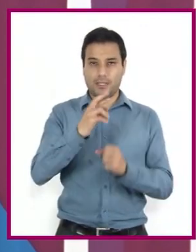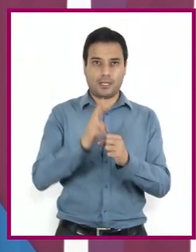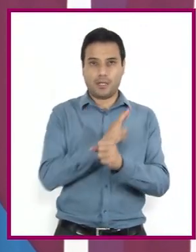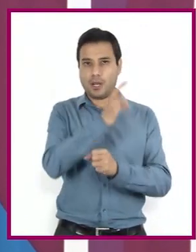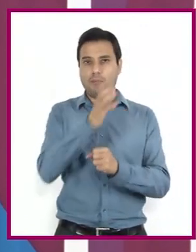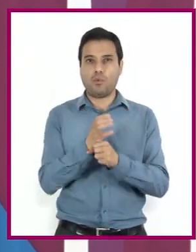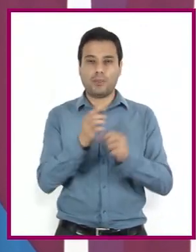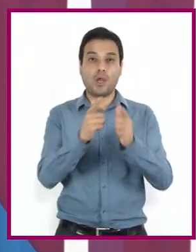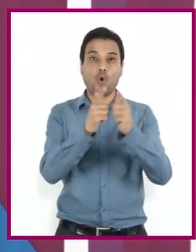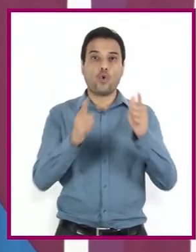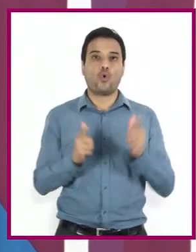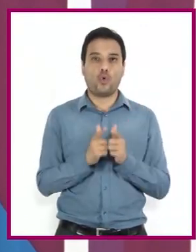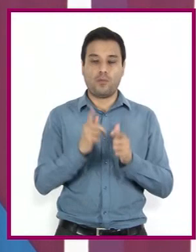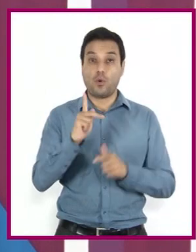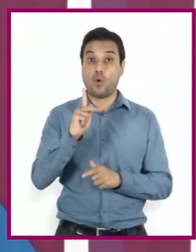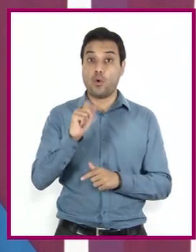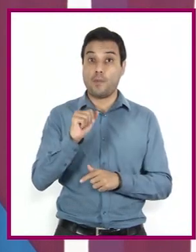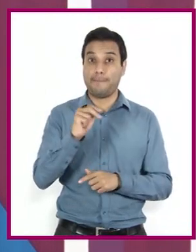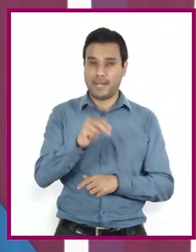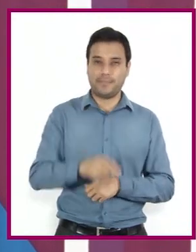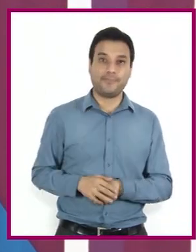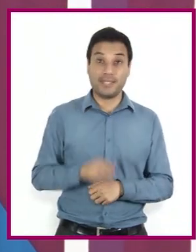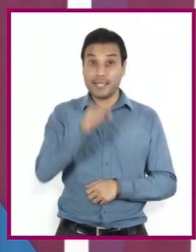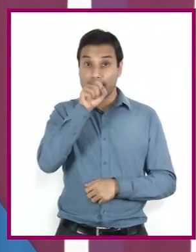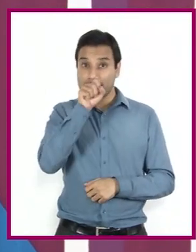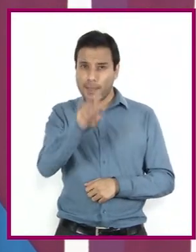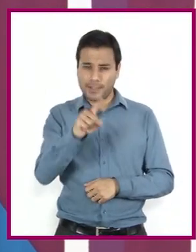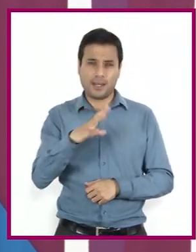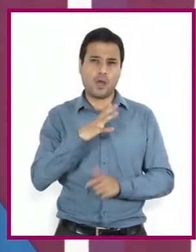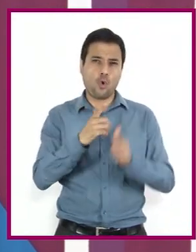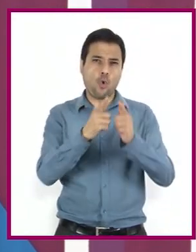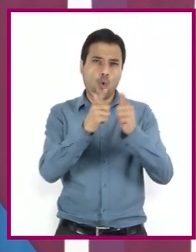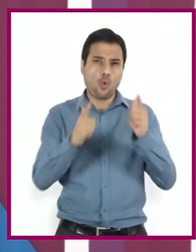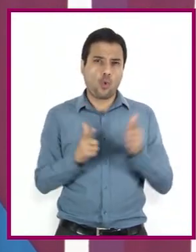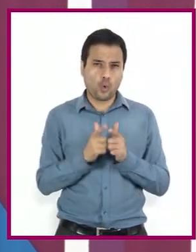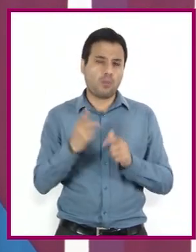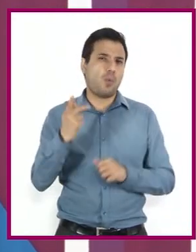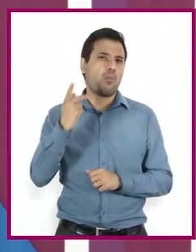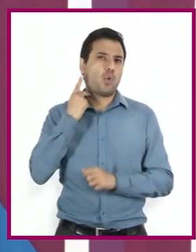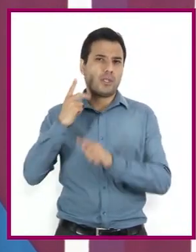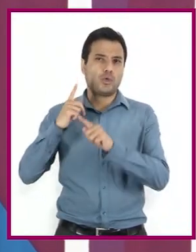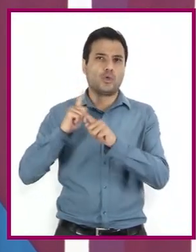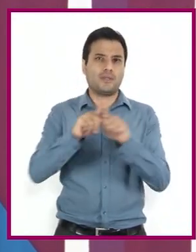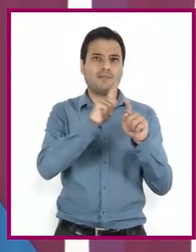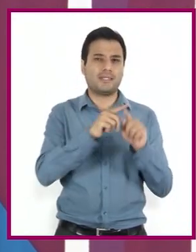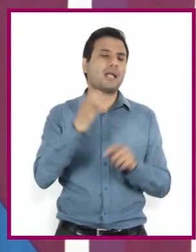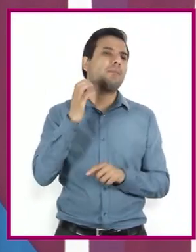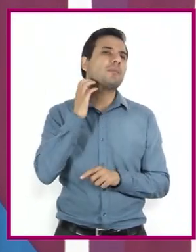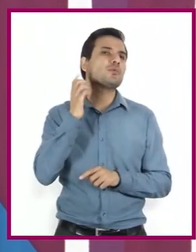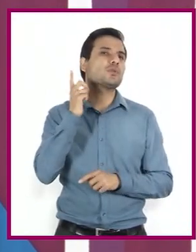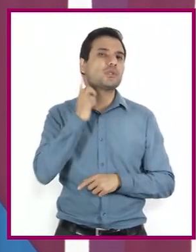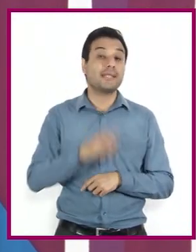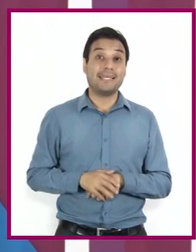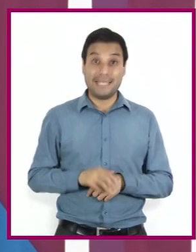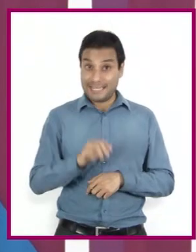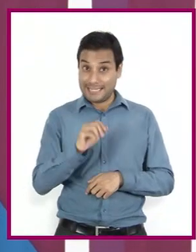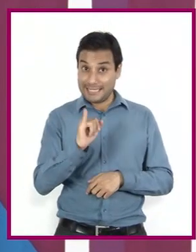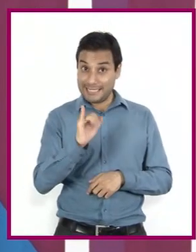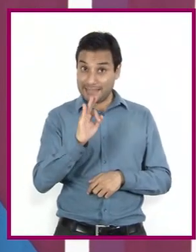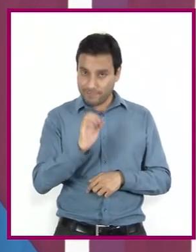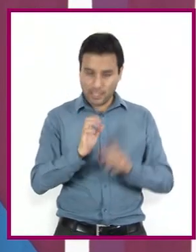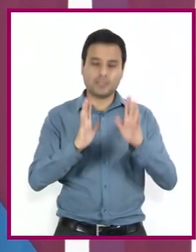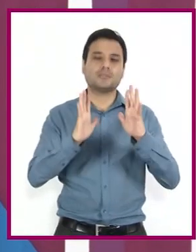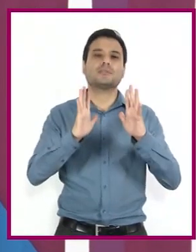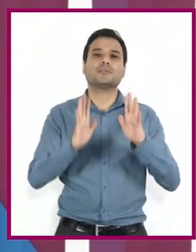de oposición y una pluralidad partidista en el Congreso, el IFE ganó aceptación y